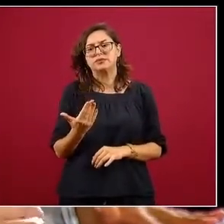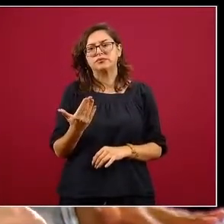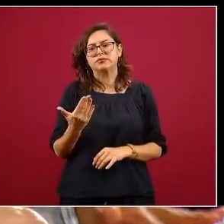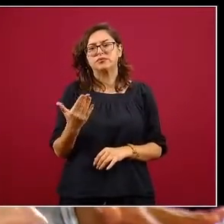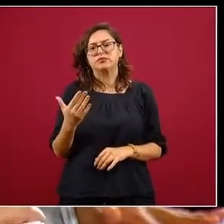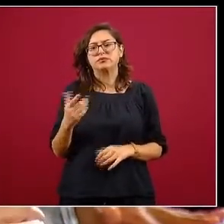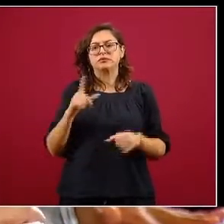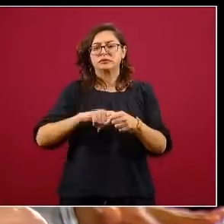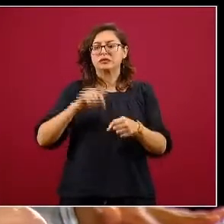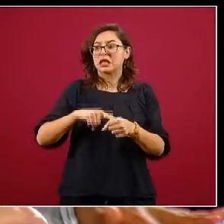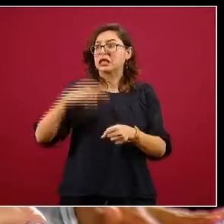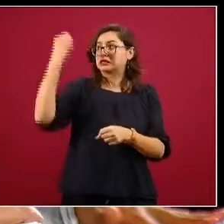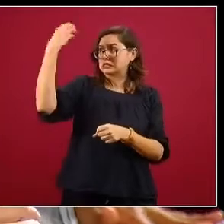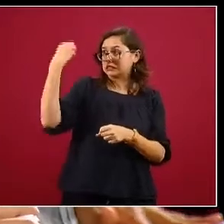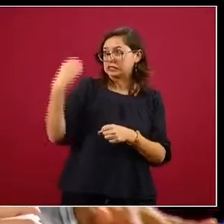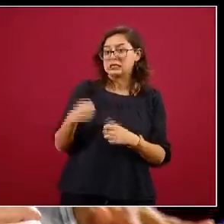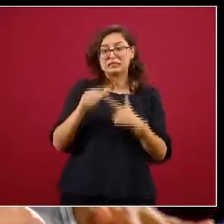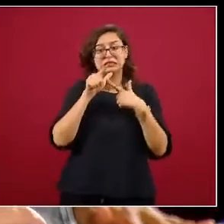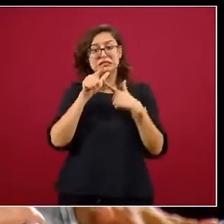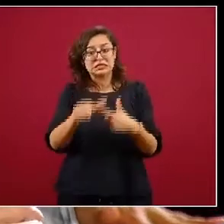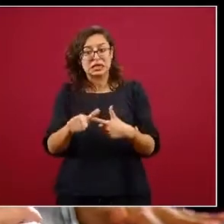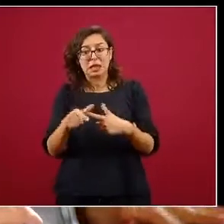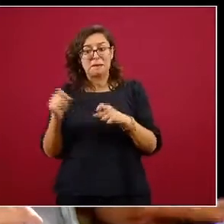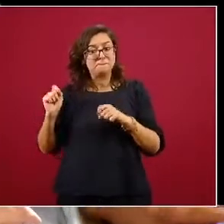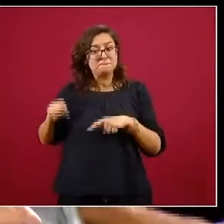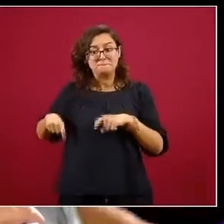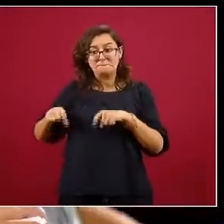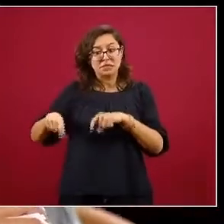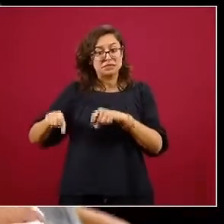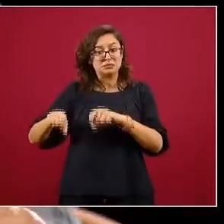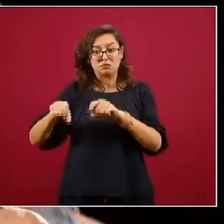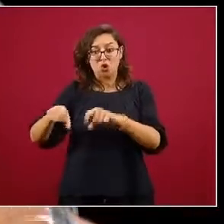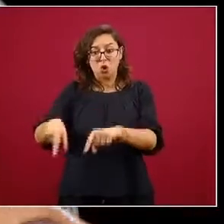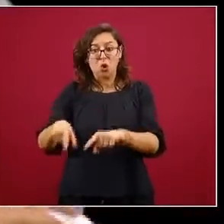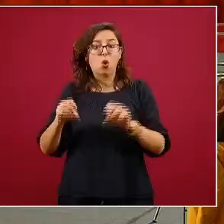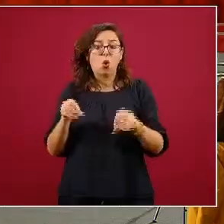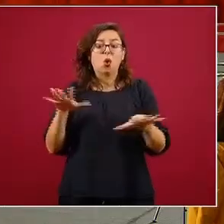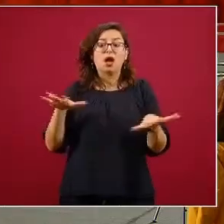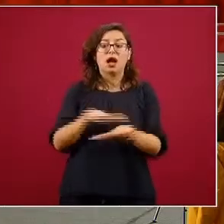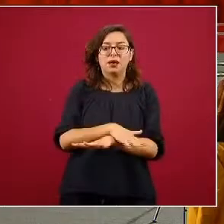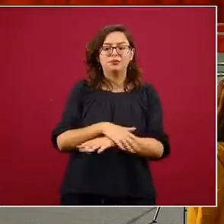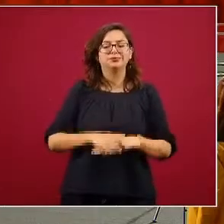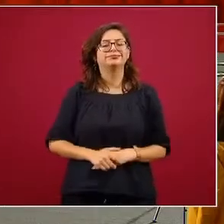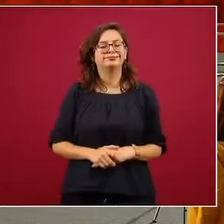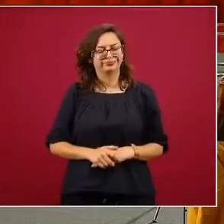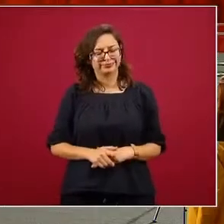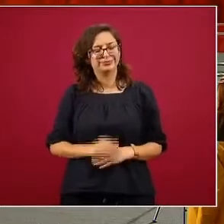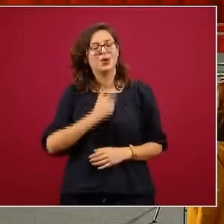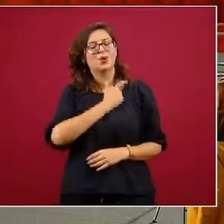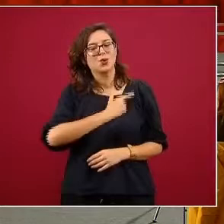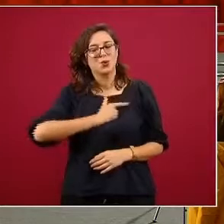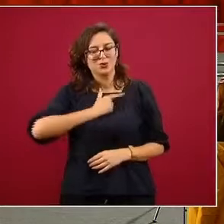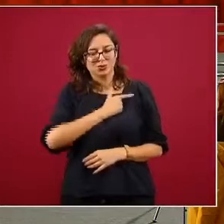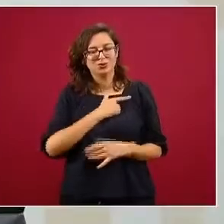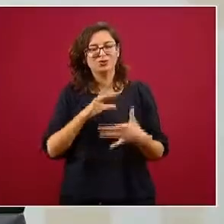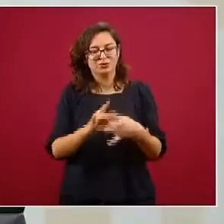semáforo continúa y en los mismos términos que hasta ahora se han planteado o no. Se lo digo con mucho gusto.